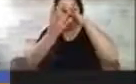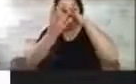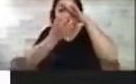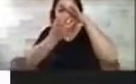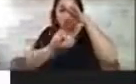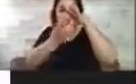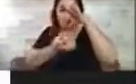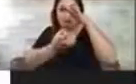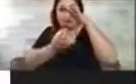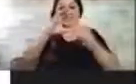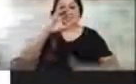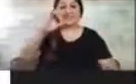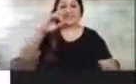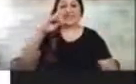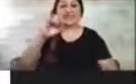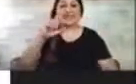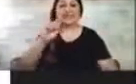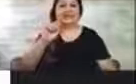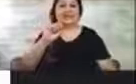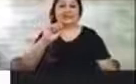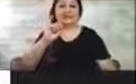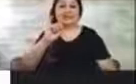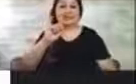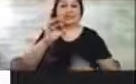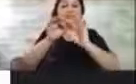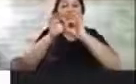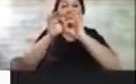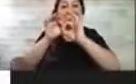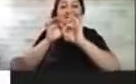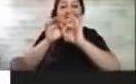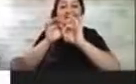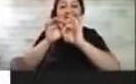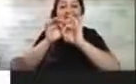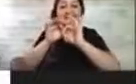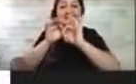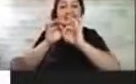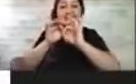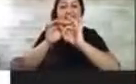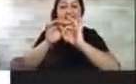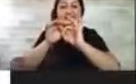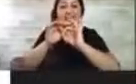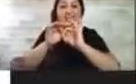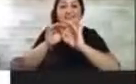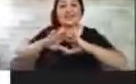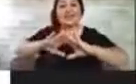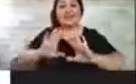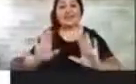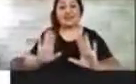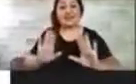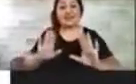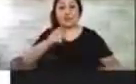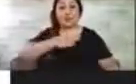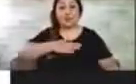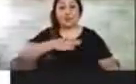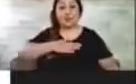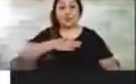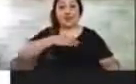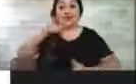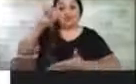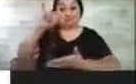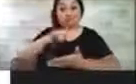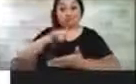y así cerraríamos. Muchísimas gracias y nada, si nos queréis inscribir ahí está el email